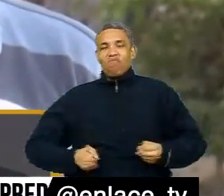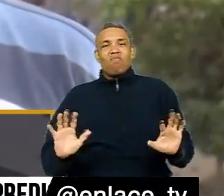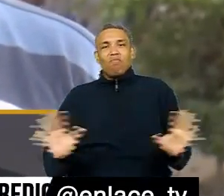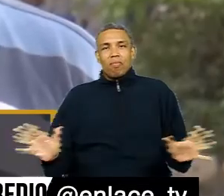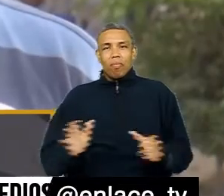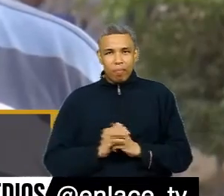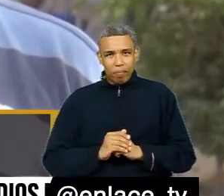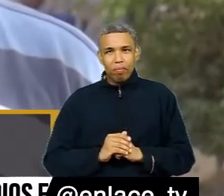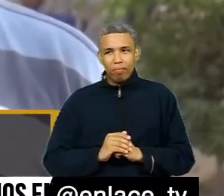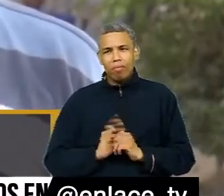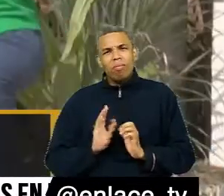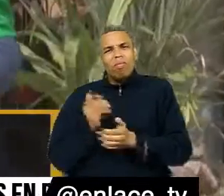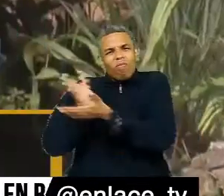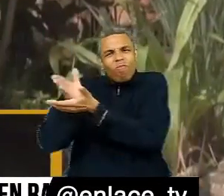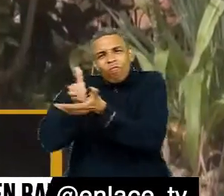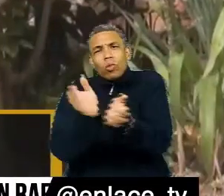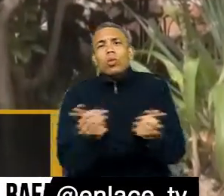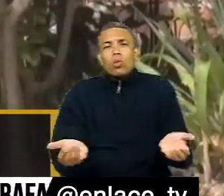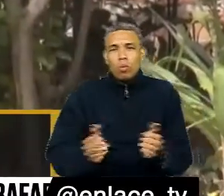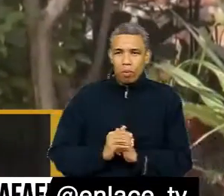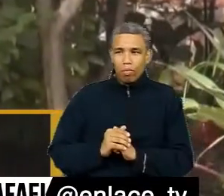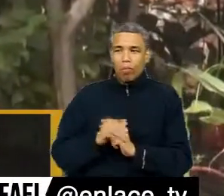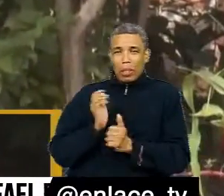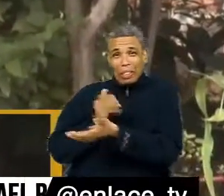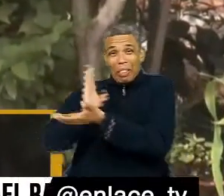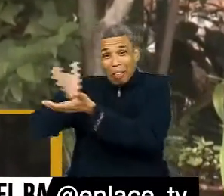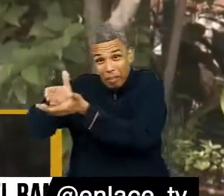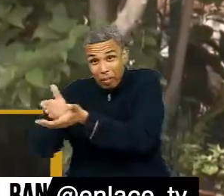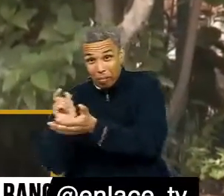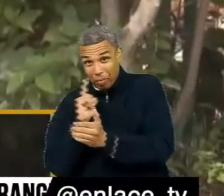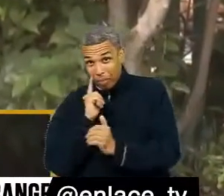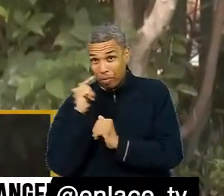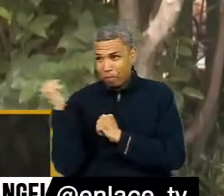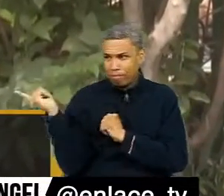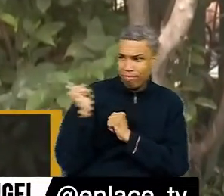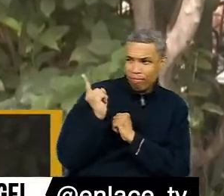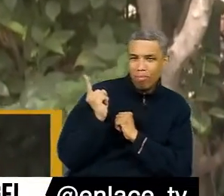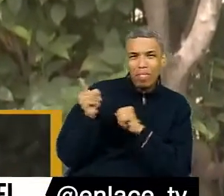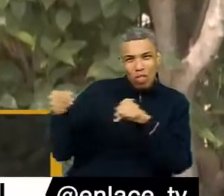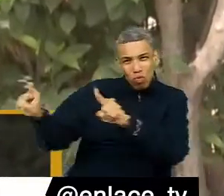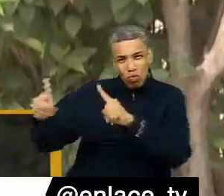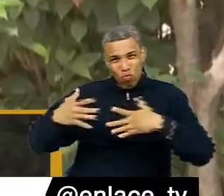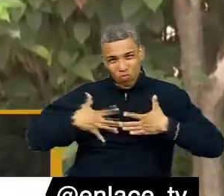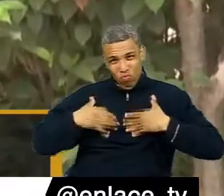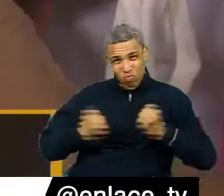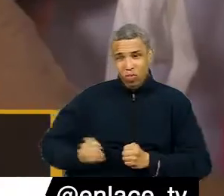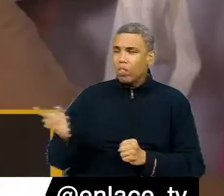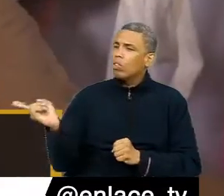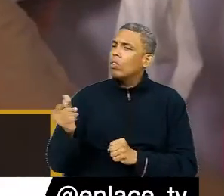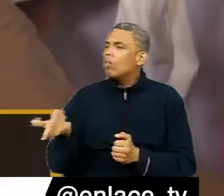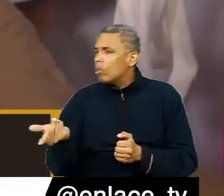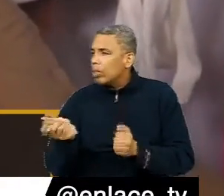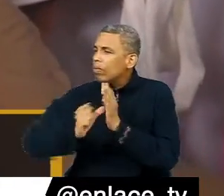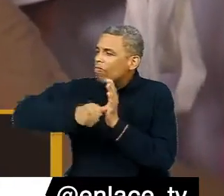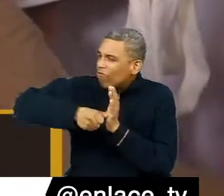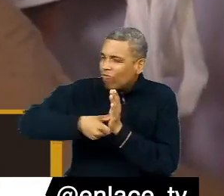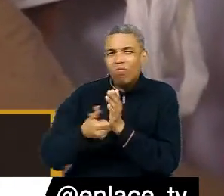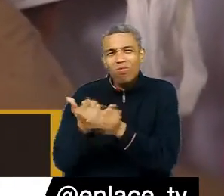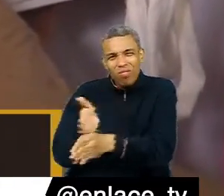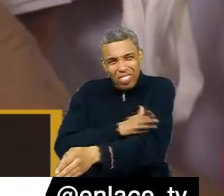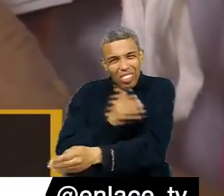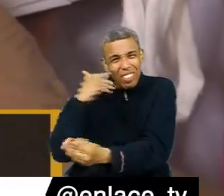había informado en la socialización, para que no lo tengan. Cada uno de los encuestadores, funcionarios de Eduba, va a ir a